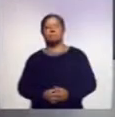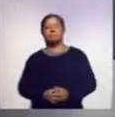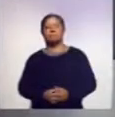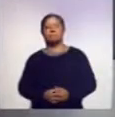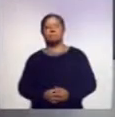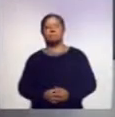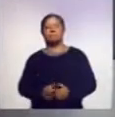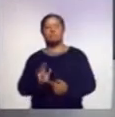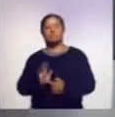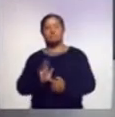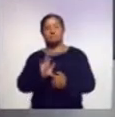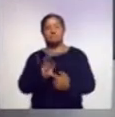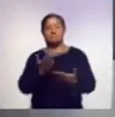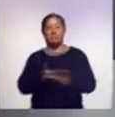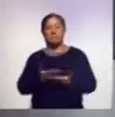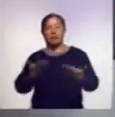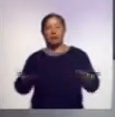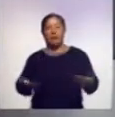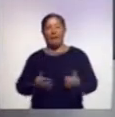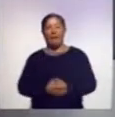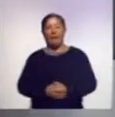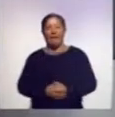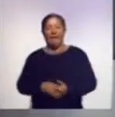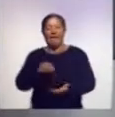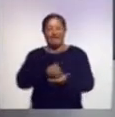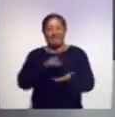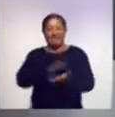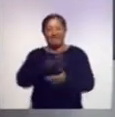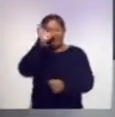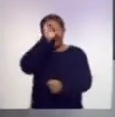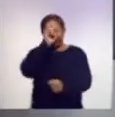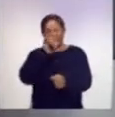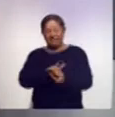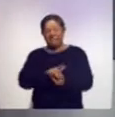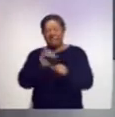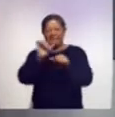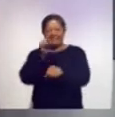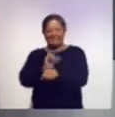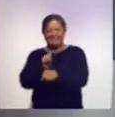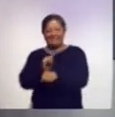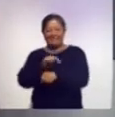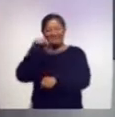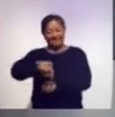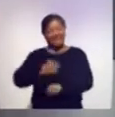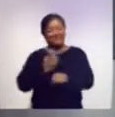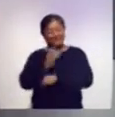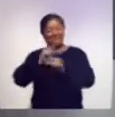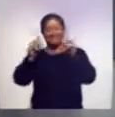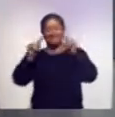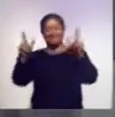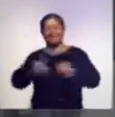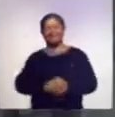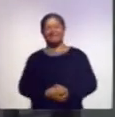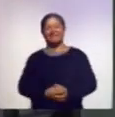Y le presento a continuación, mire, la agenda cultural y artística aquí en el estado de Tlaxcala.